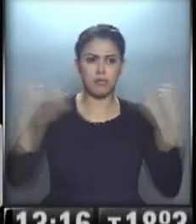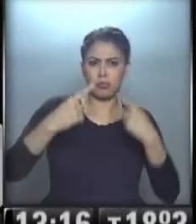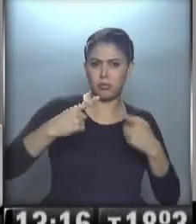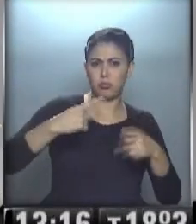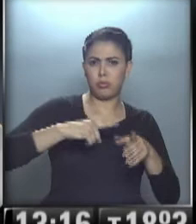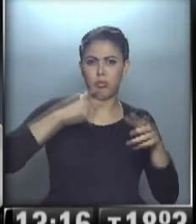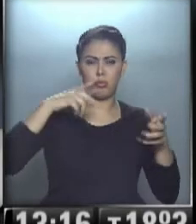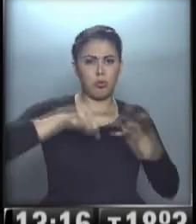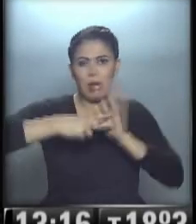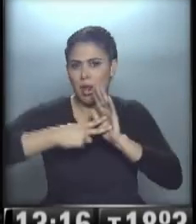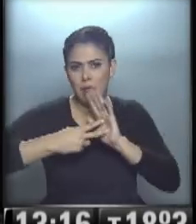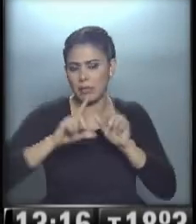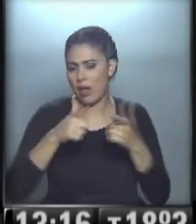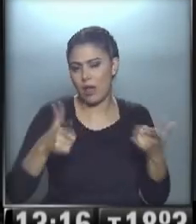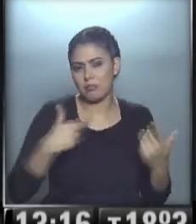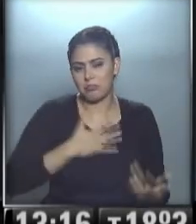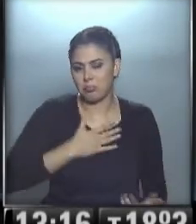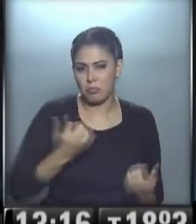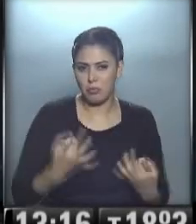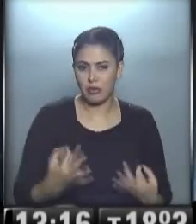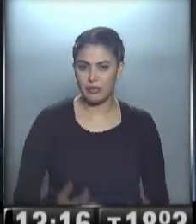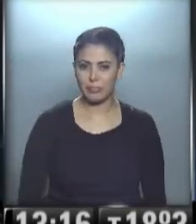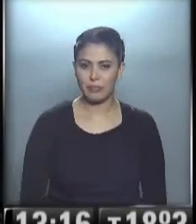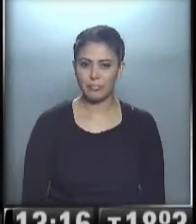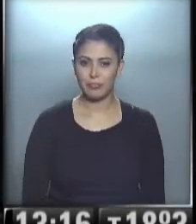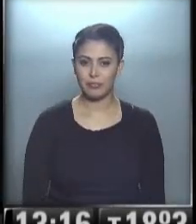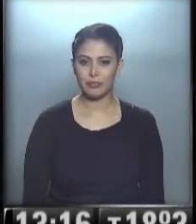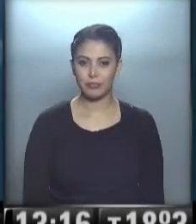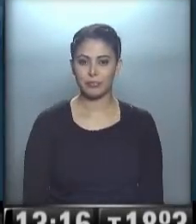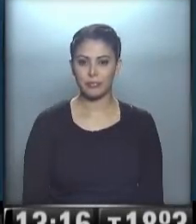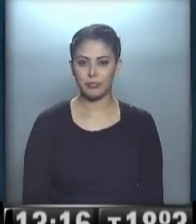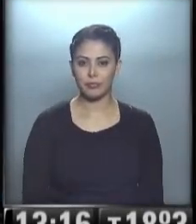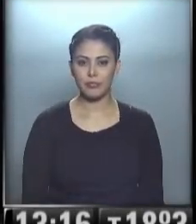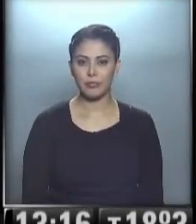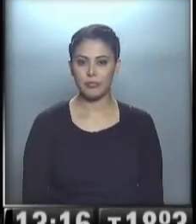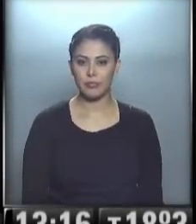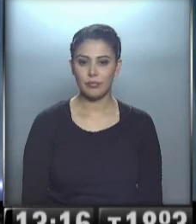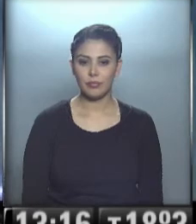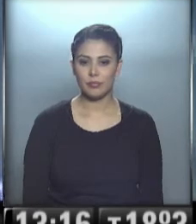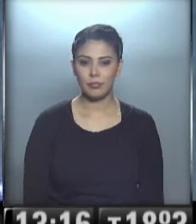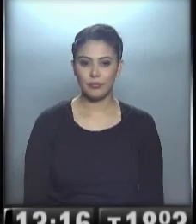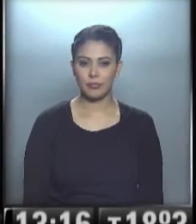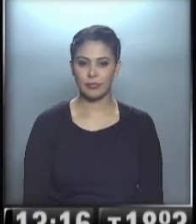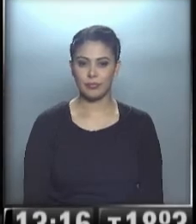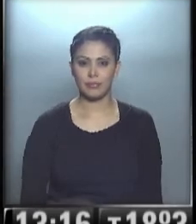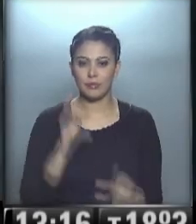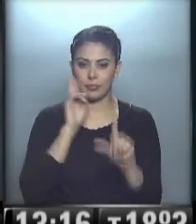contratiempos. La verdad me sentí muy bien. Hay cuatro tipos de pecados: pensamiento, palabra, acto